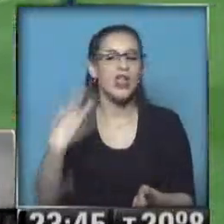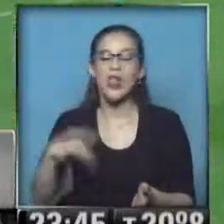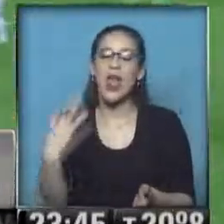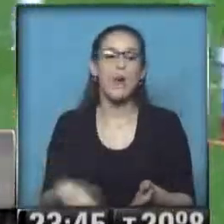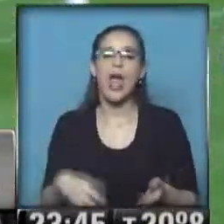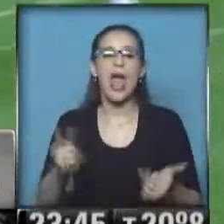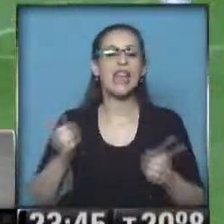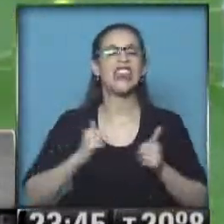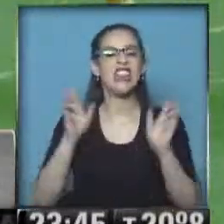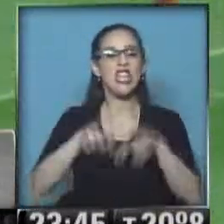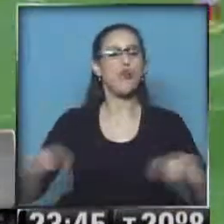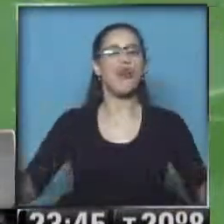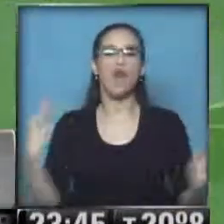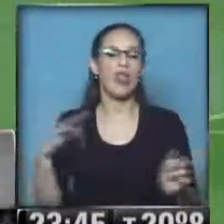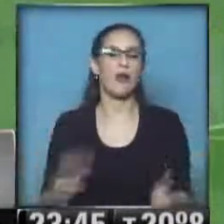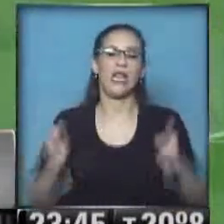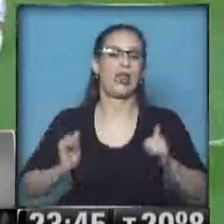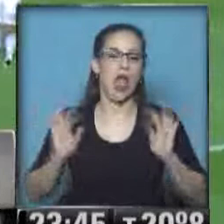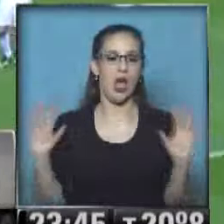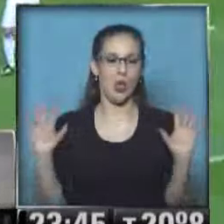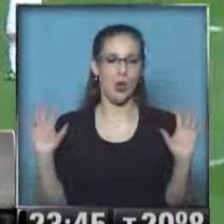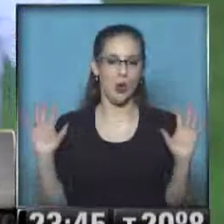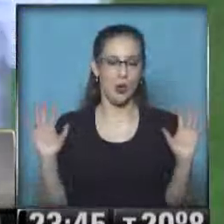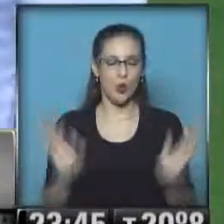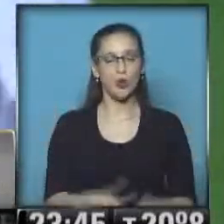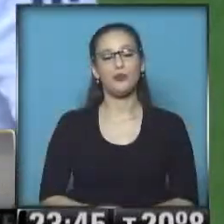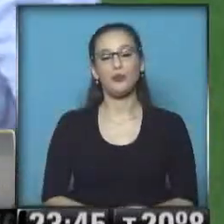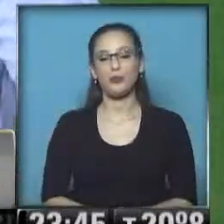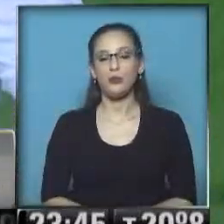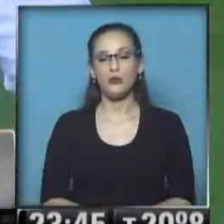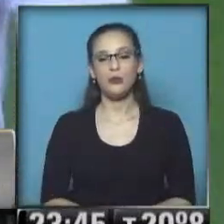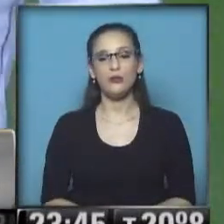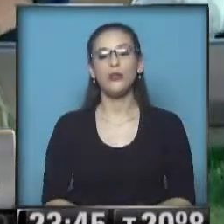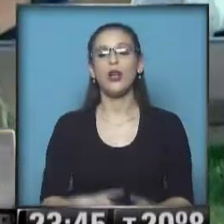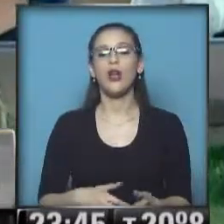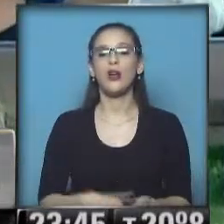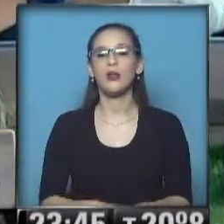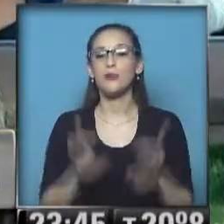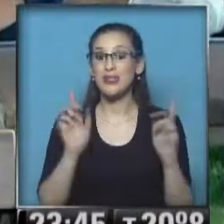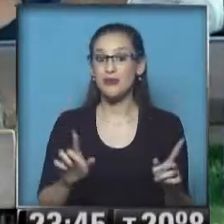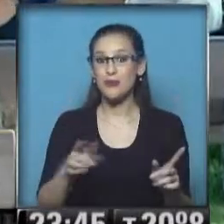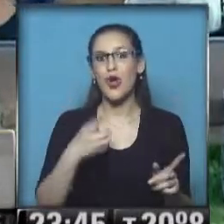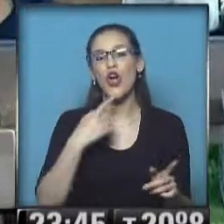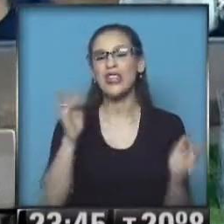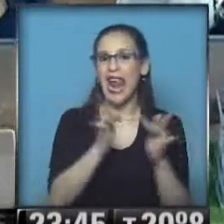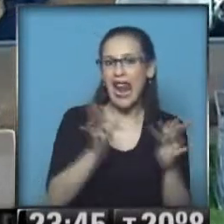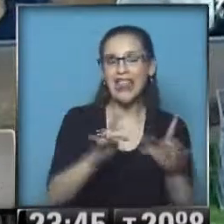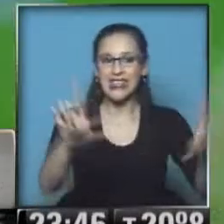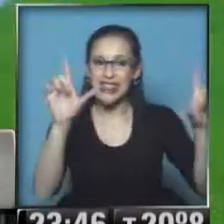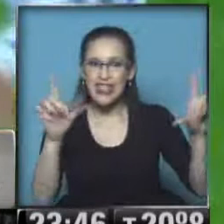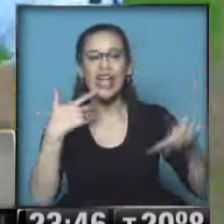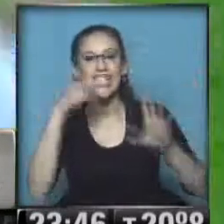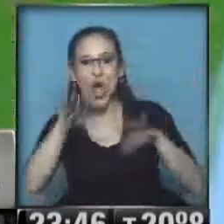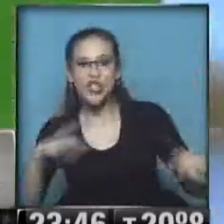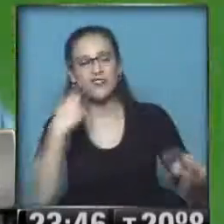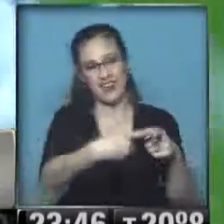Real Madrid rodeándolo. Después de eso se permitió festejar vía Skype con sus hijos que estaban aquí en la República Argentina. Se lo perdía James Rodríguez,